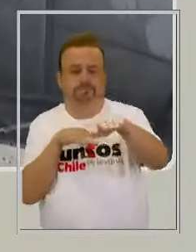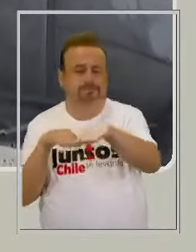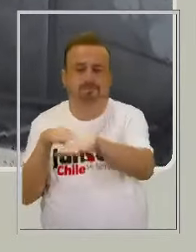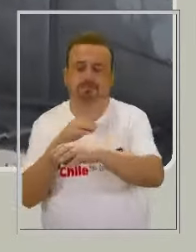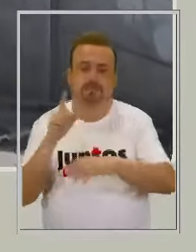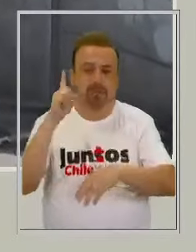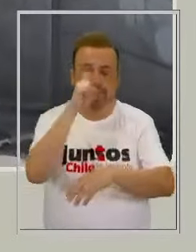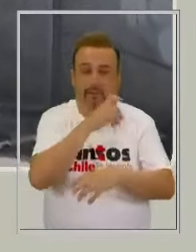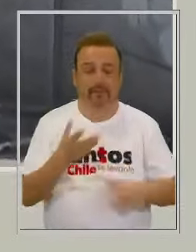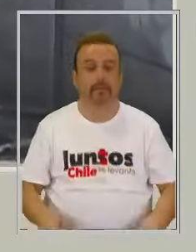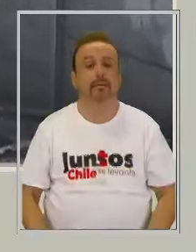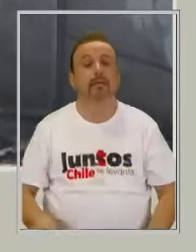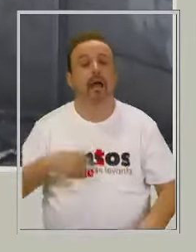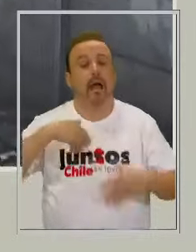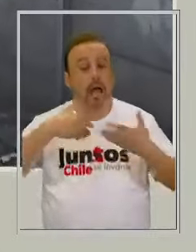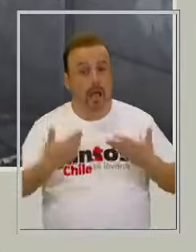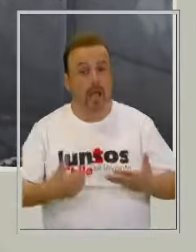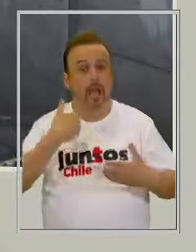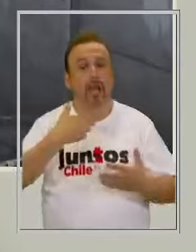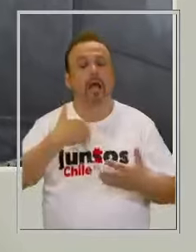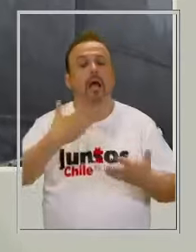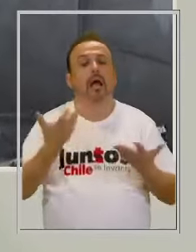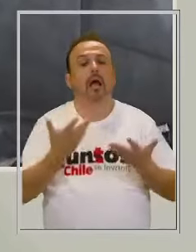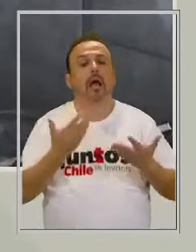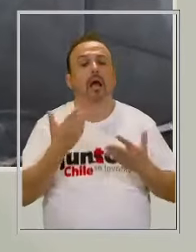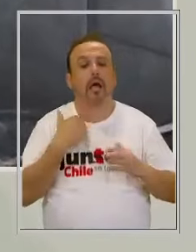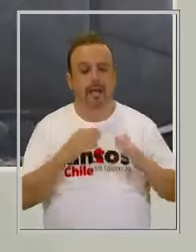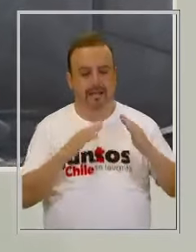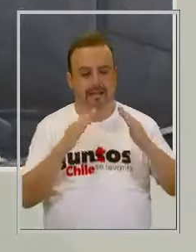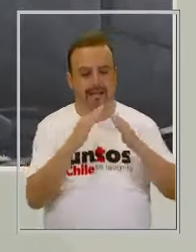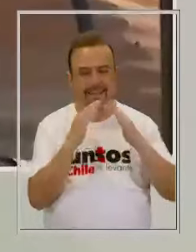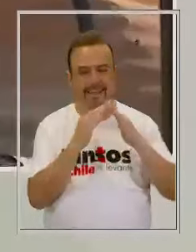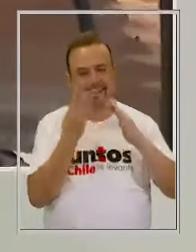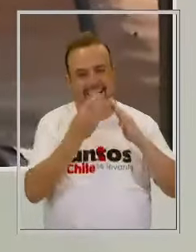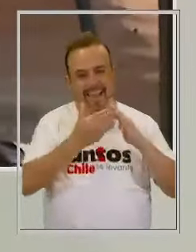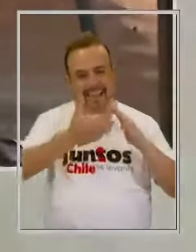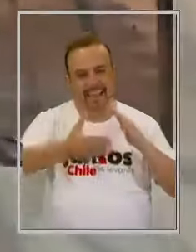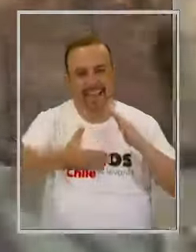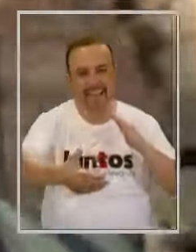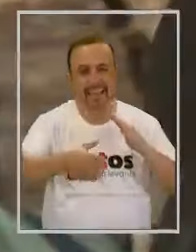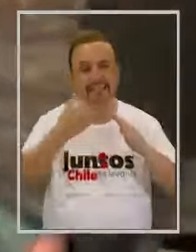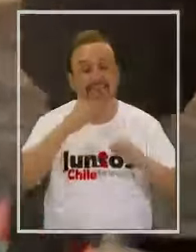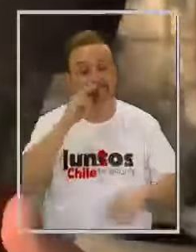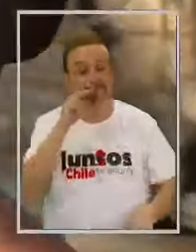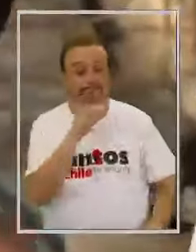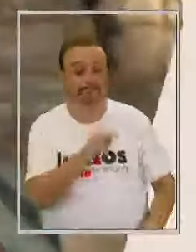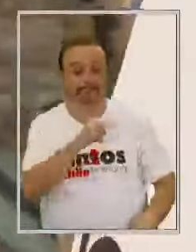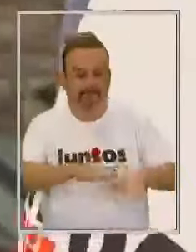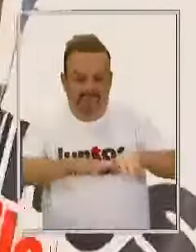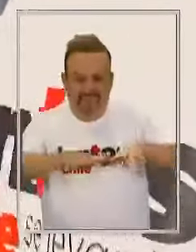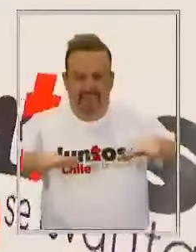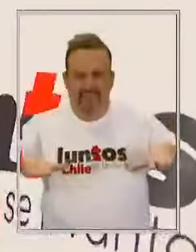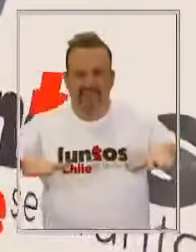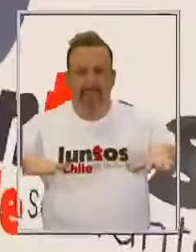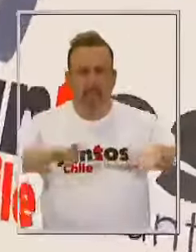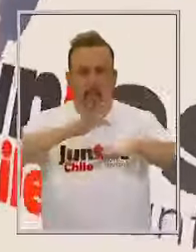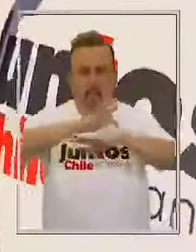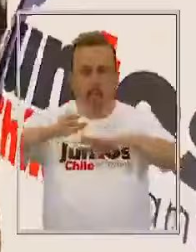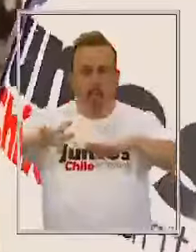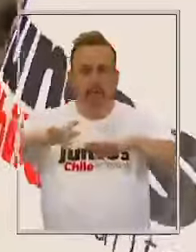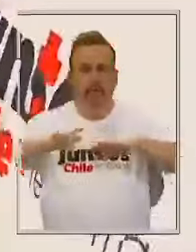camino. Nosotros estamos acá en los radieres de lo que eran tres casas. Jesús, si podemos mostrar mientras voy a conversar con tu hermana, sí, claro.